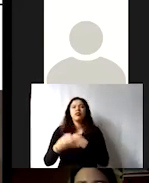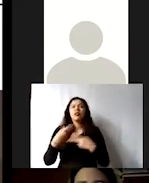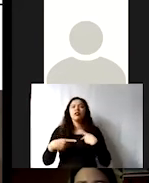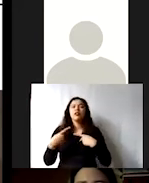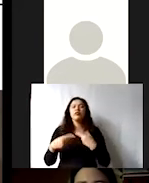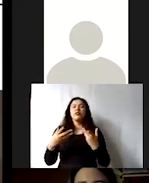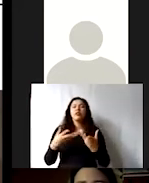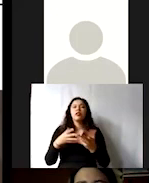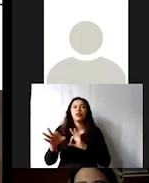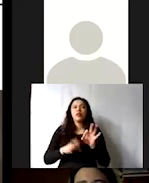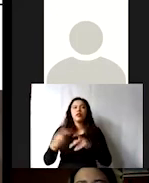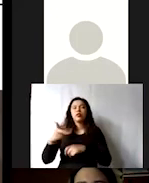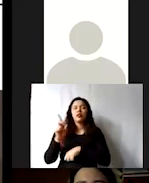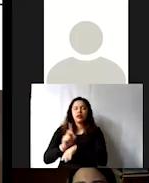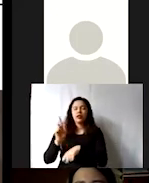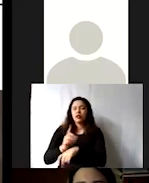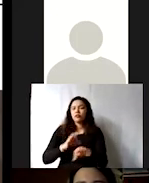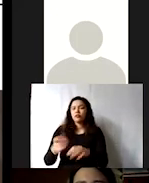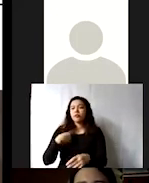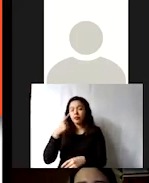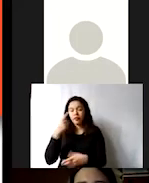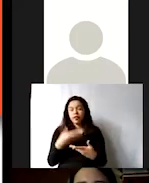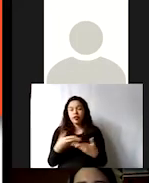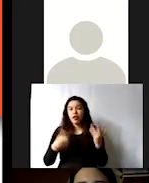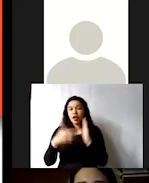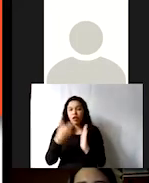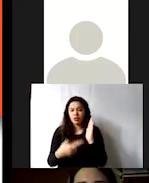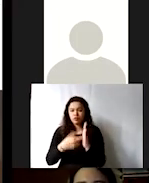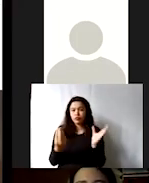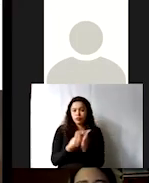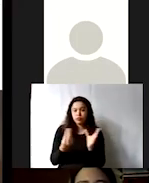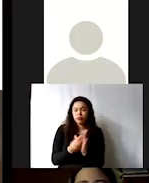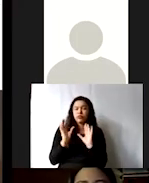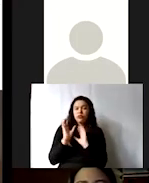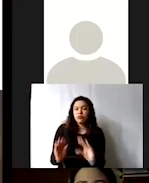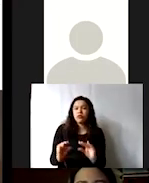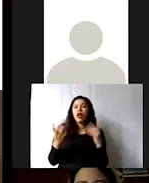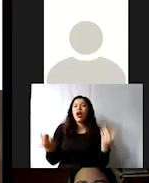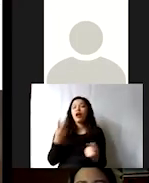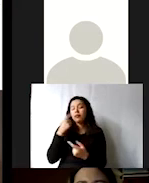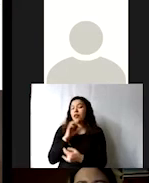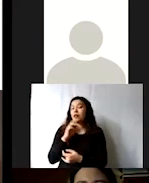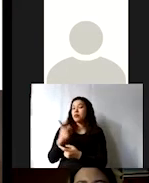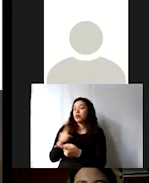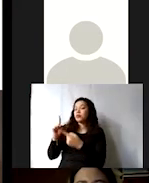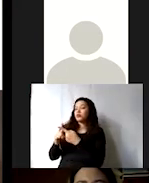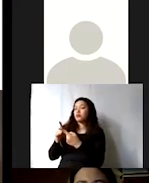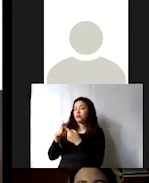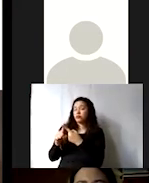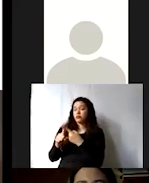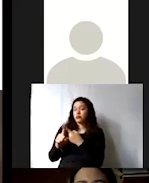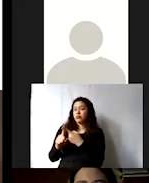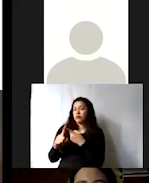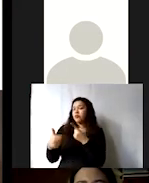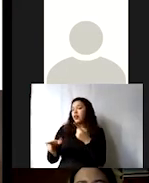día a día, ¿no? Oye, hoy di estas capacitaciones. Bueno, pues esa capacitación ayudó a mejorar esto. O